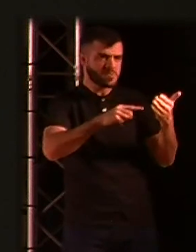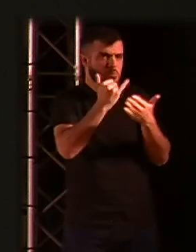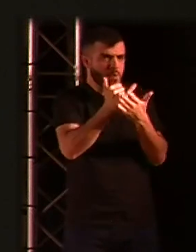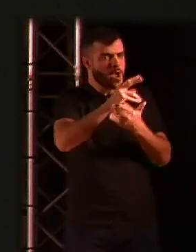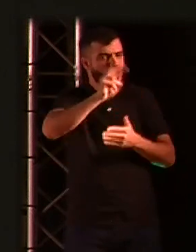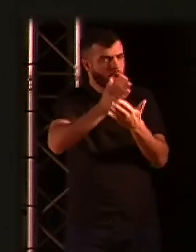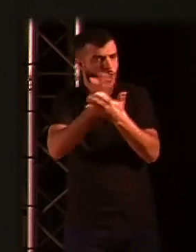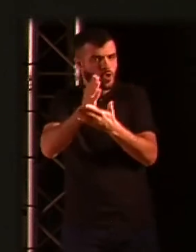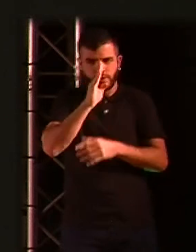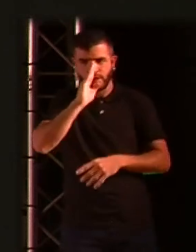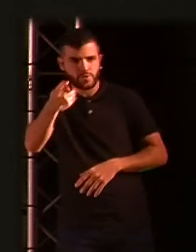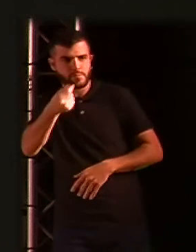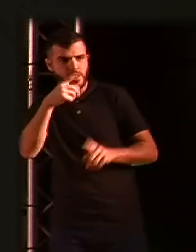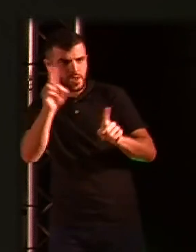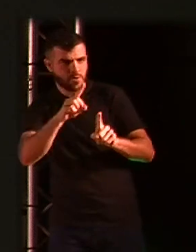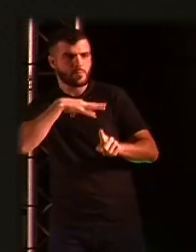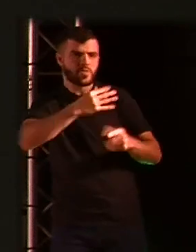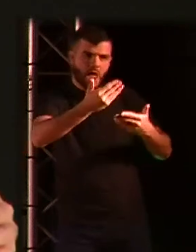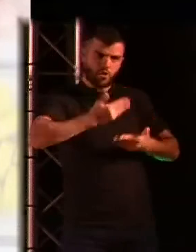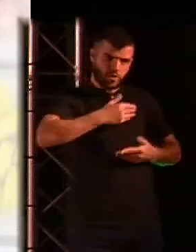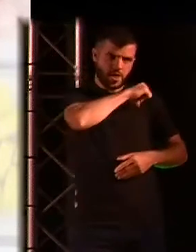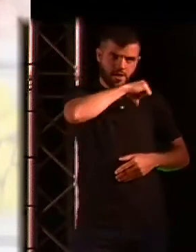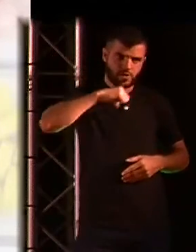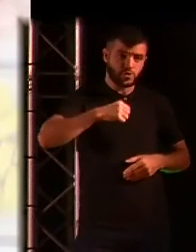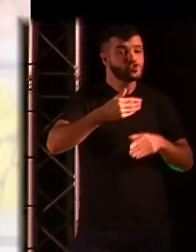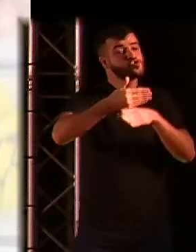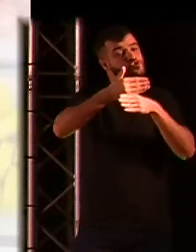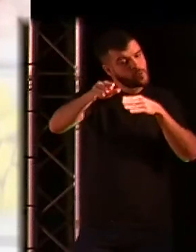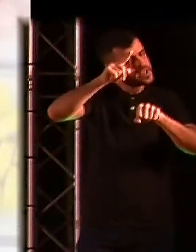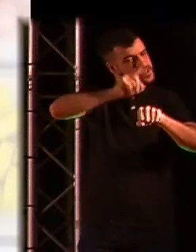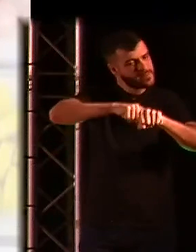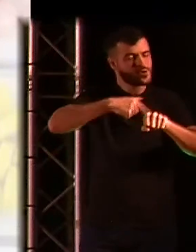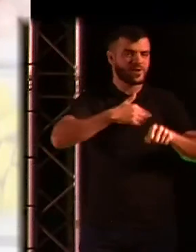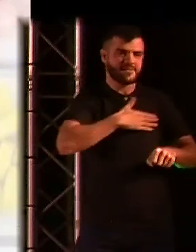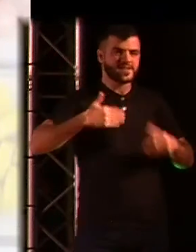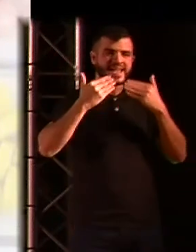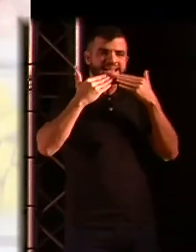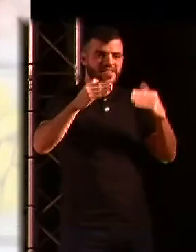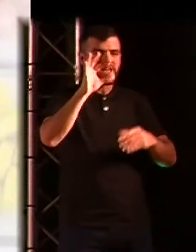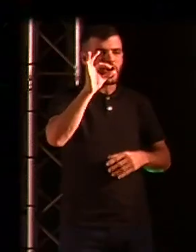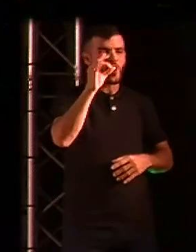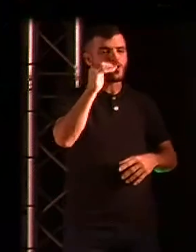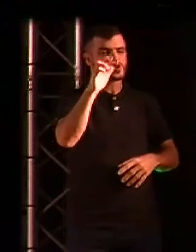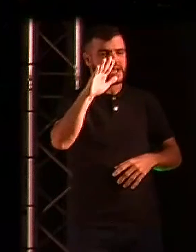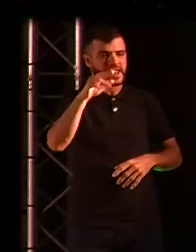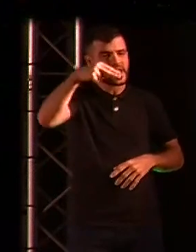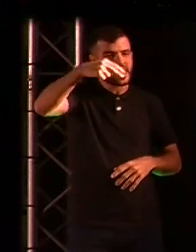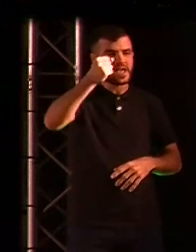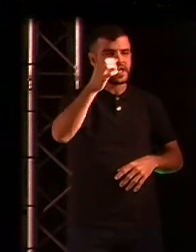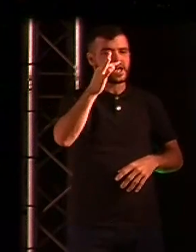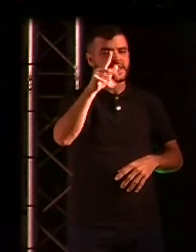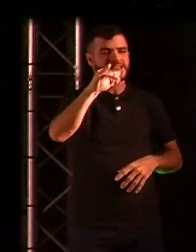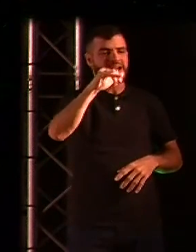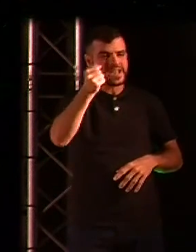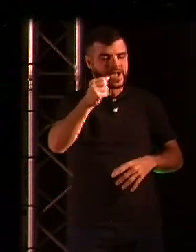opciones antes de tomar la pastilla. Me sobra un poquito de tiempo, agradecimientos a Óscar, Natalia, María Luisa, Guille y